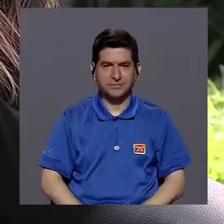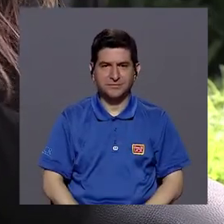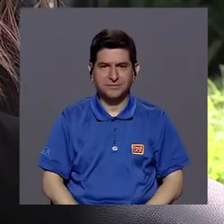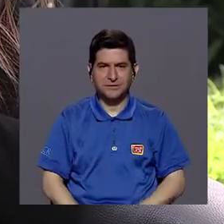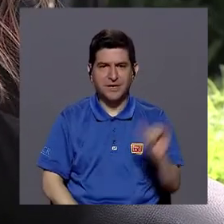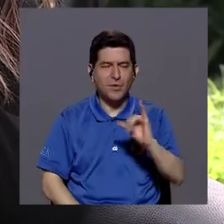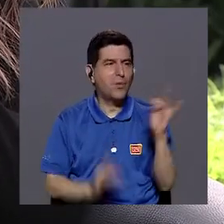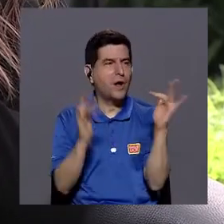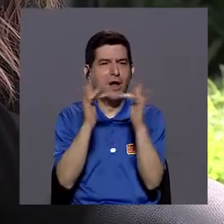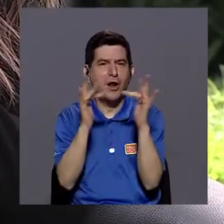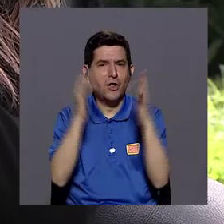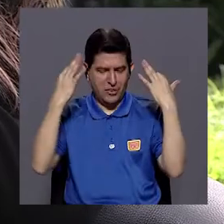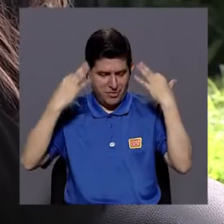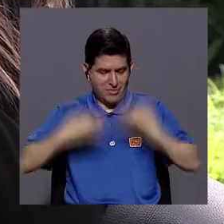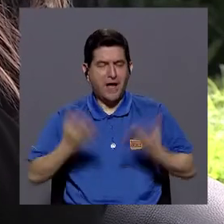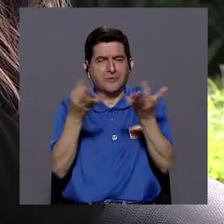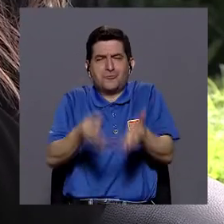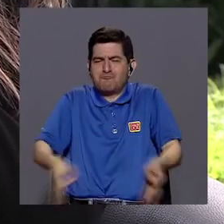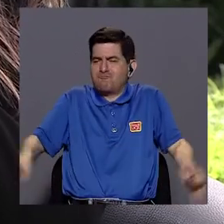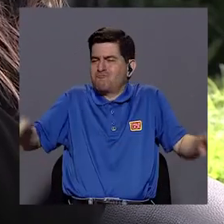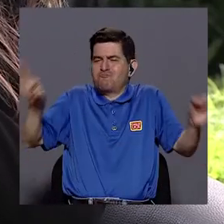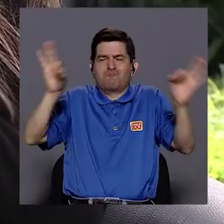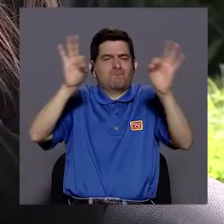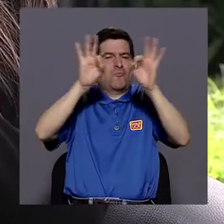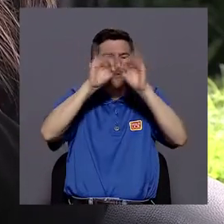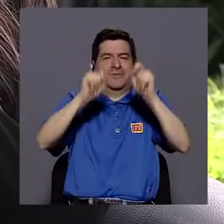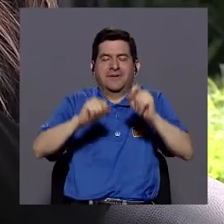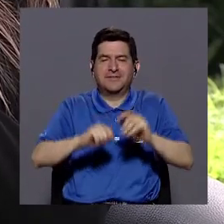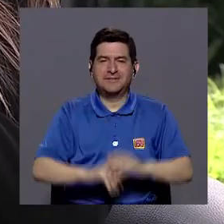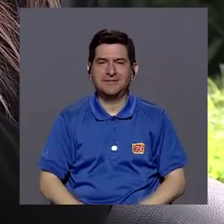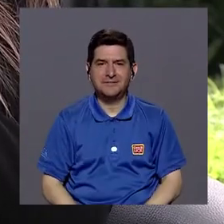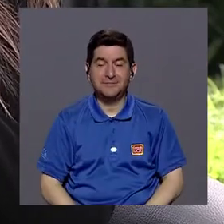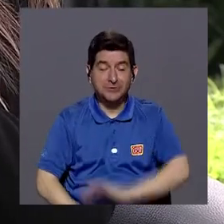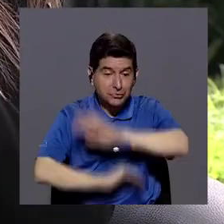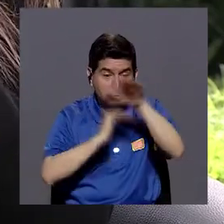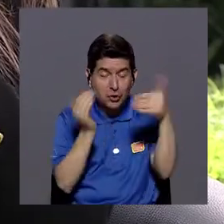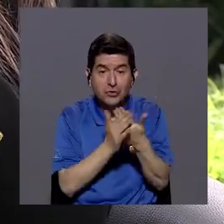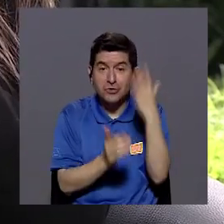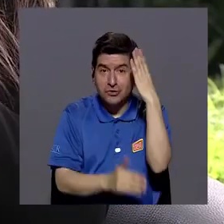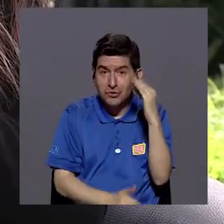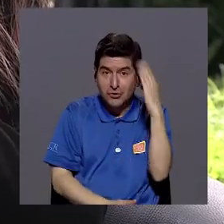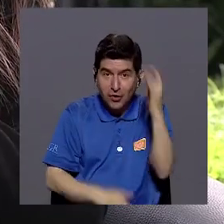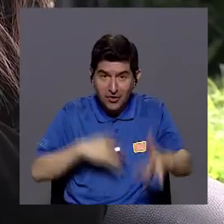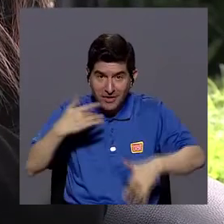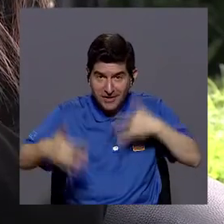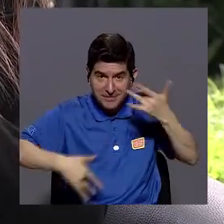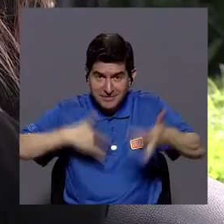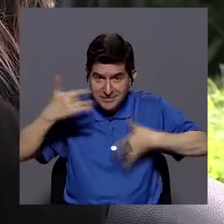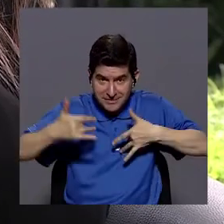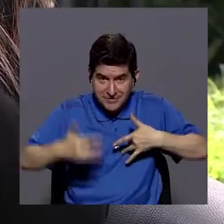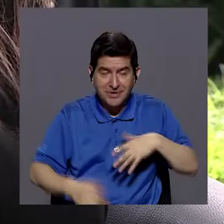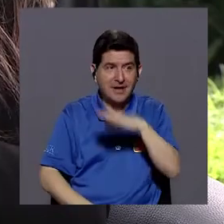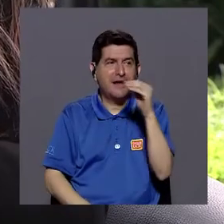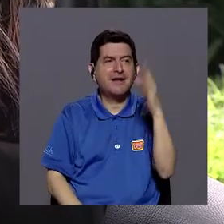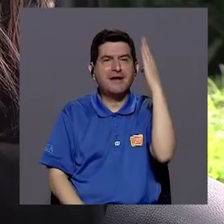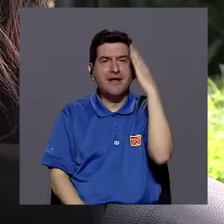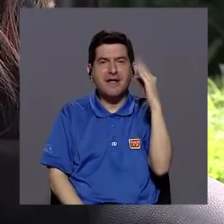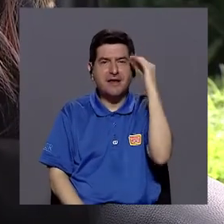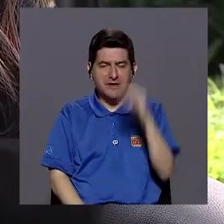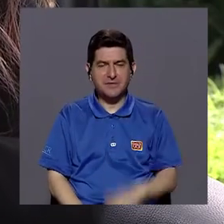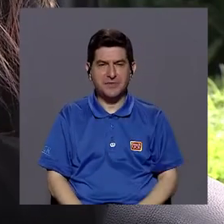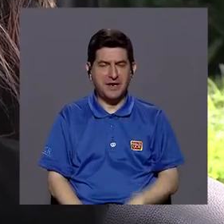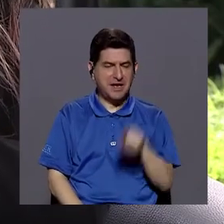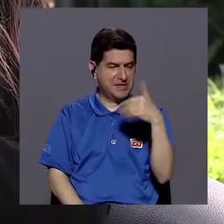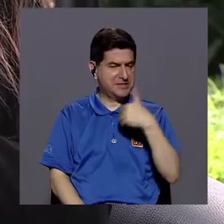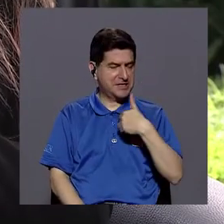el contacto físico es súper importante también. Bien, entonces todas estas experiencias sensoriales y experiencias que va